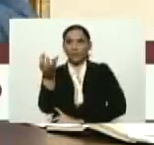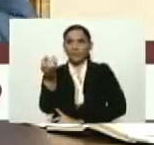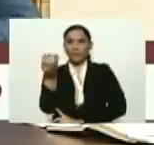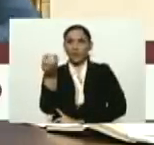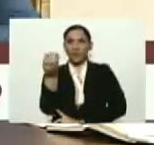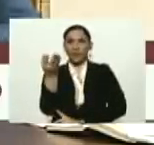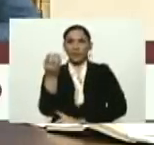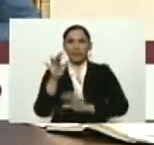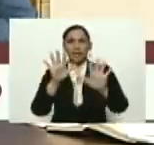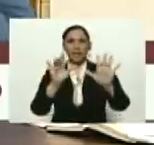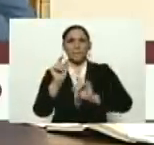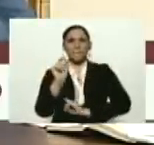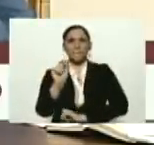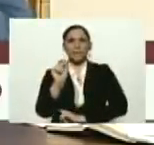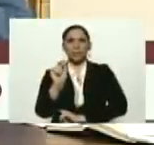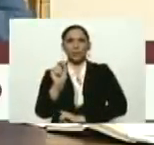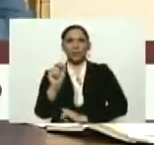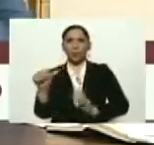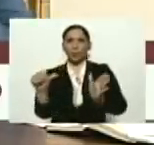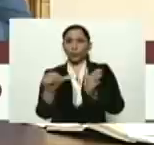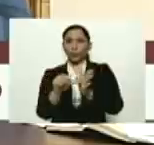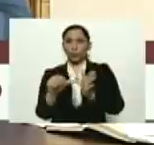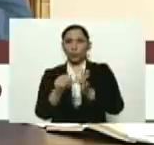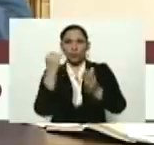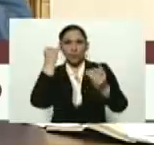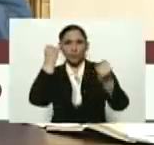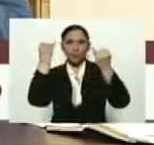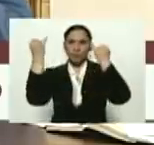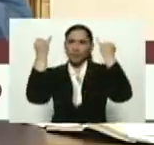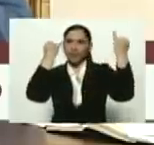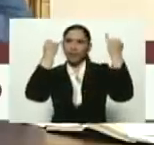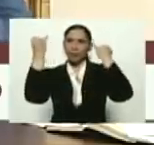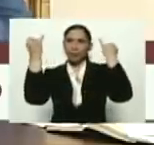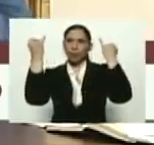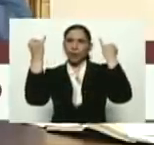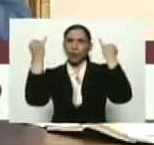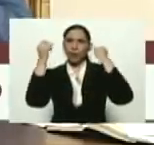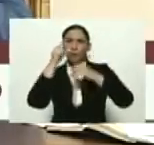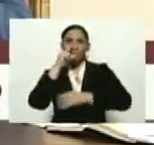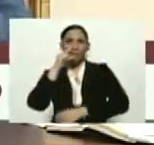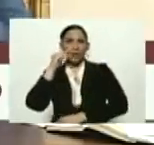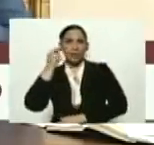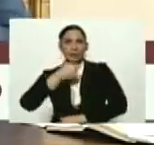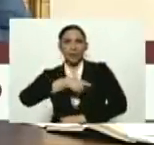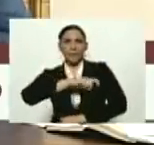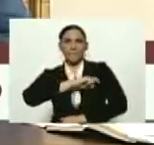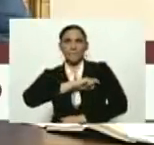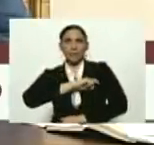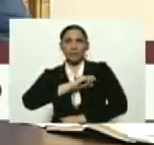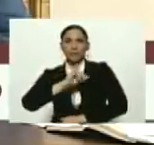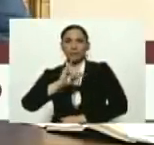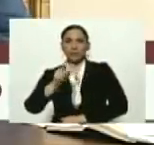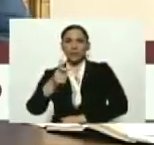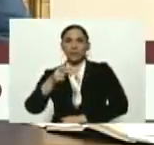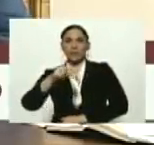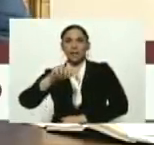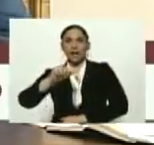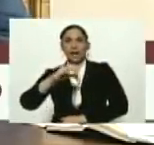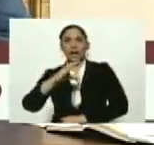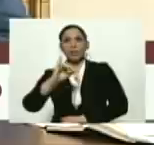de 10 minutos donde el intelectual francés-español Ignacio Ramonet